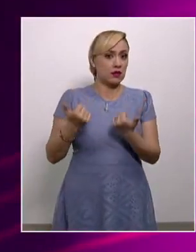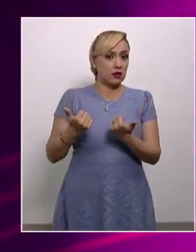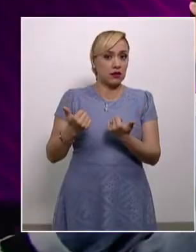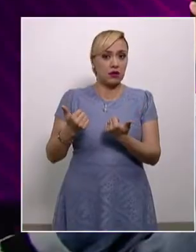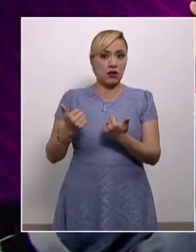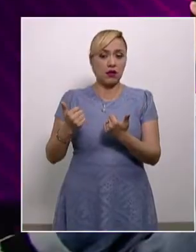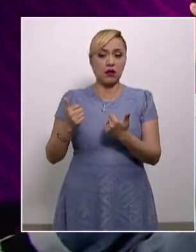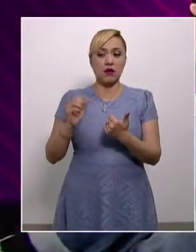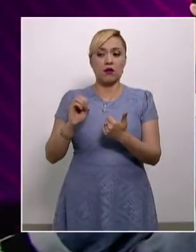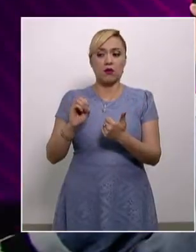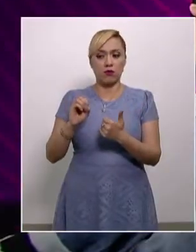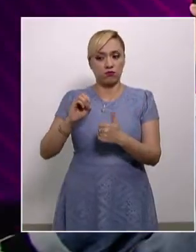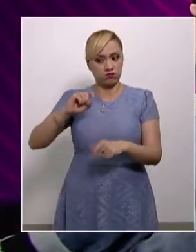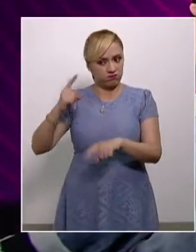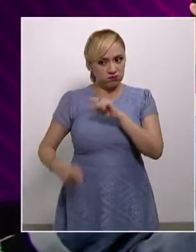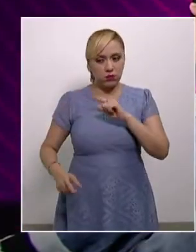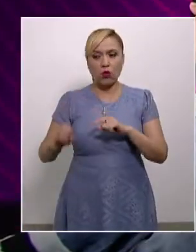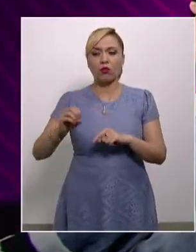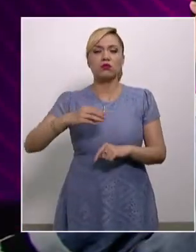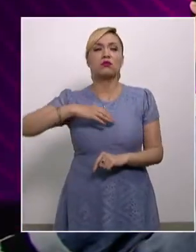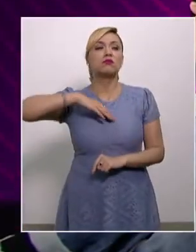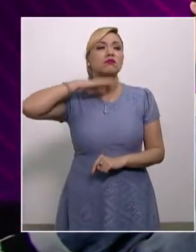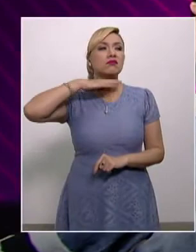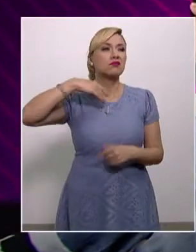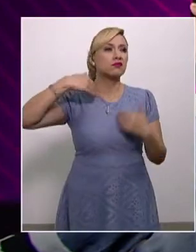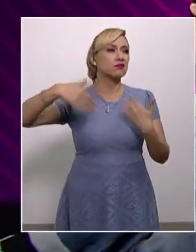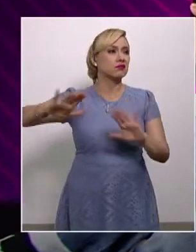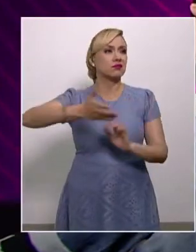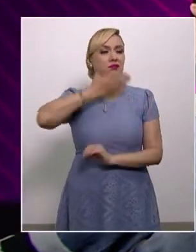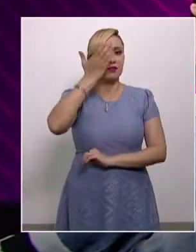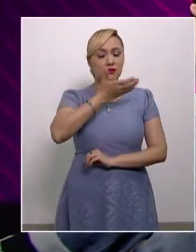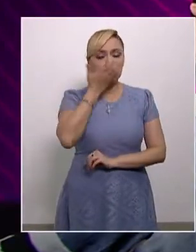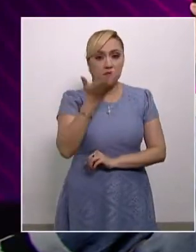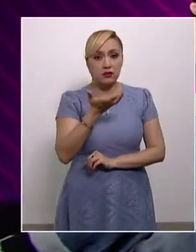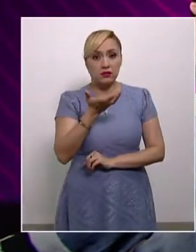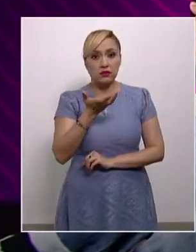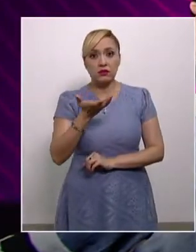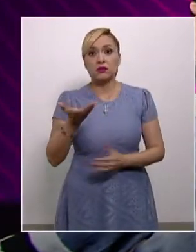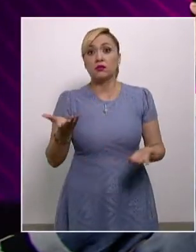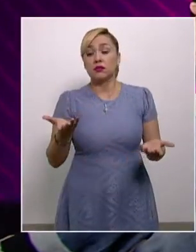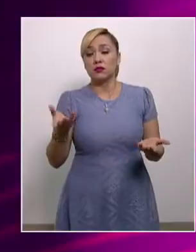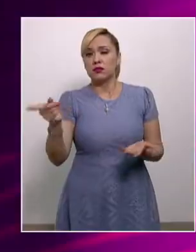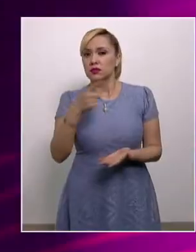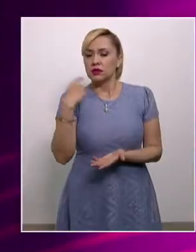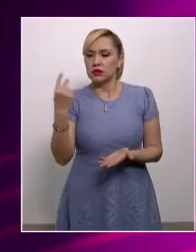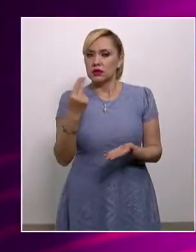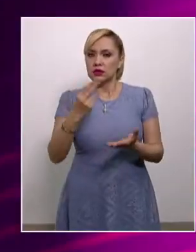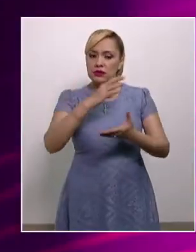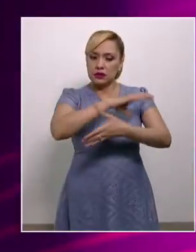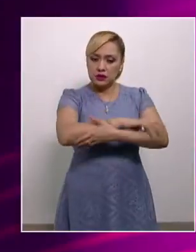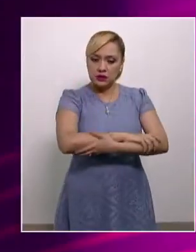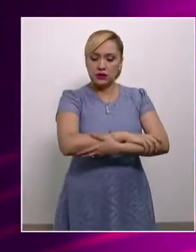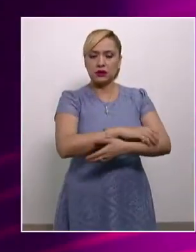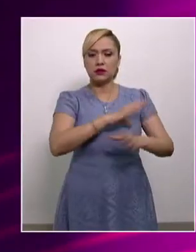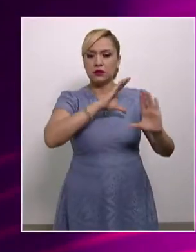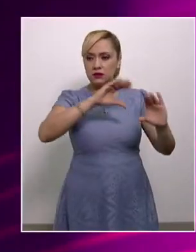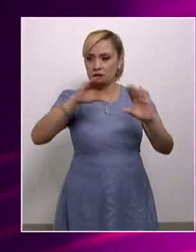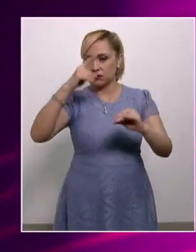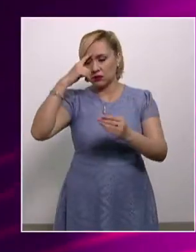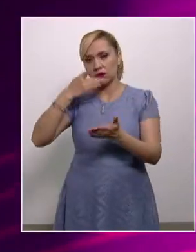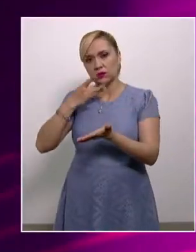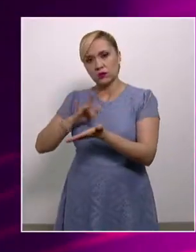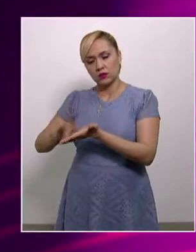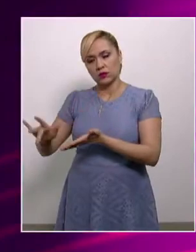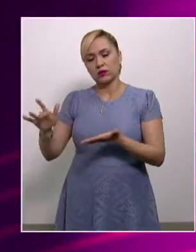normalizo, y que incluso a veces las instancias también necesitan ese apoyo de vinculación o incluso de capacitación